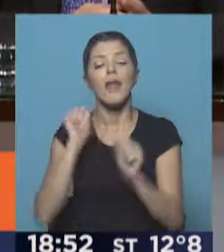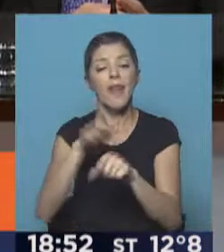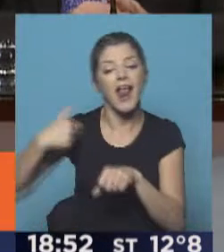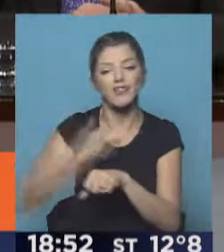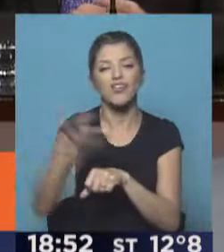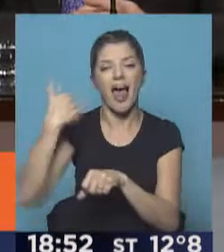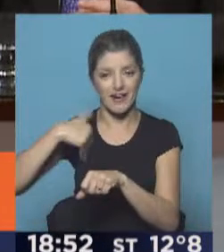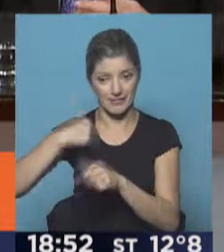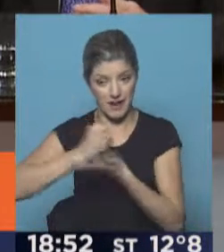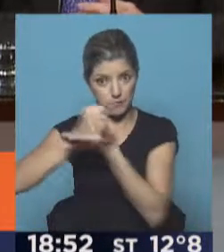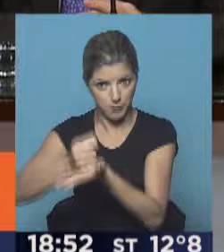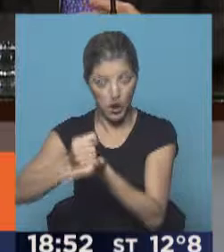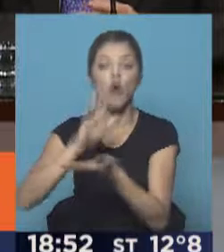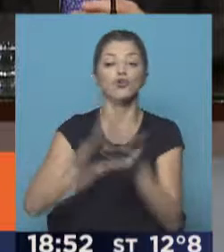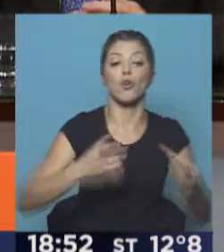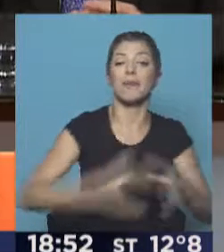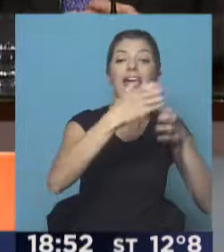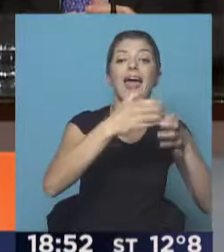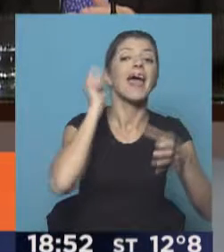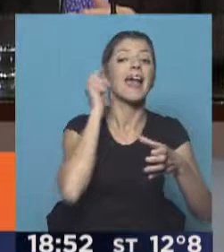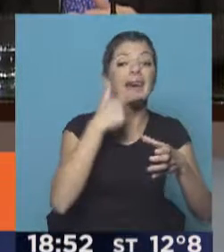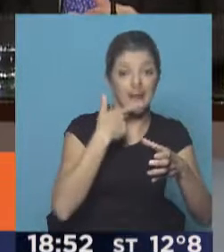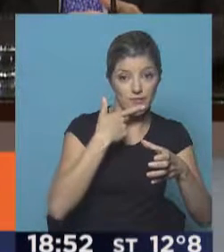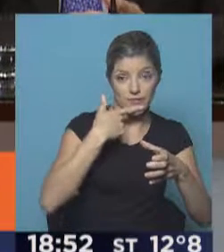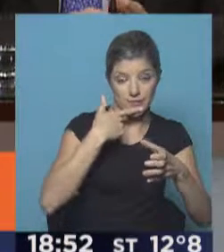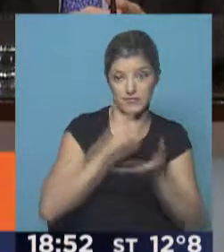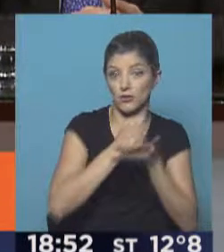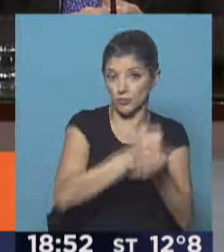argentinos entre lo que es la garrafa social y la tarifa social de red,